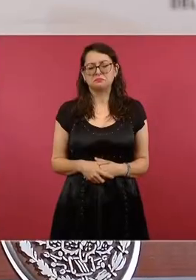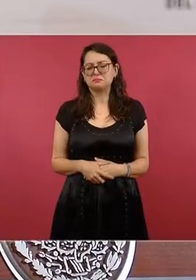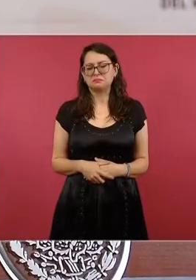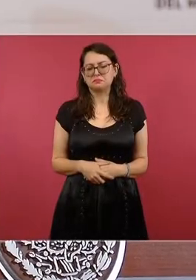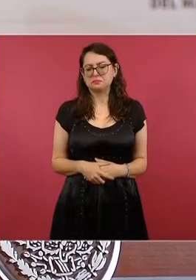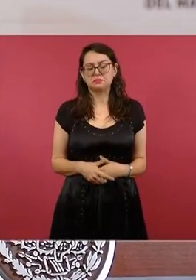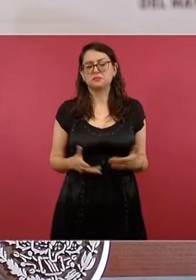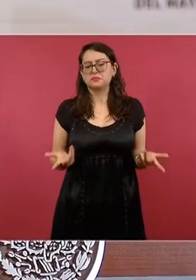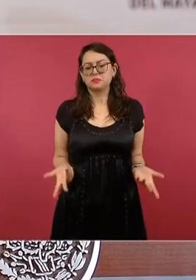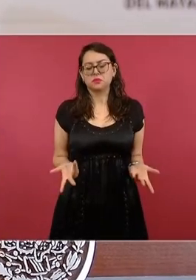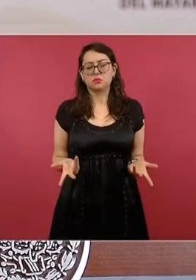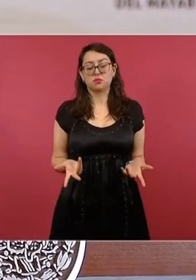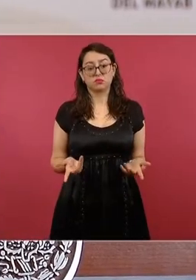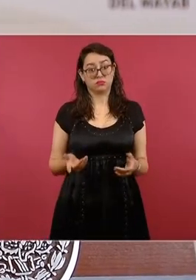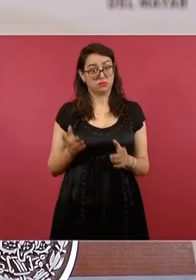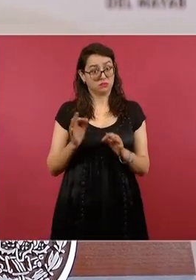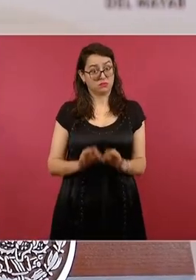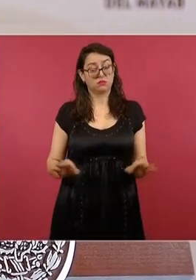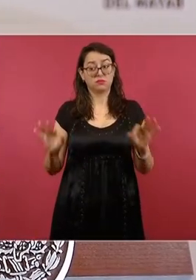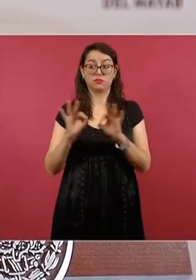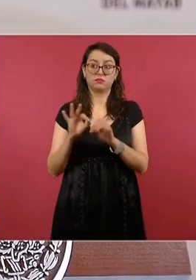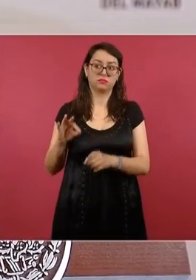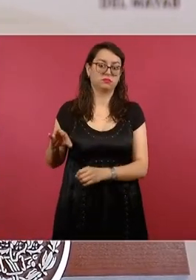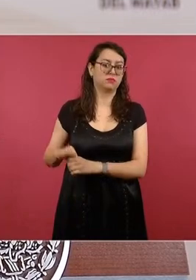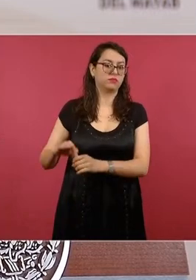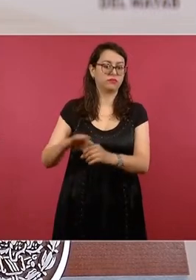haya democracia